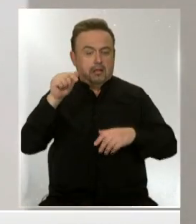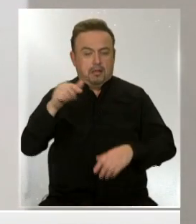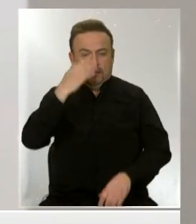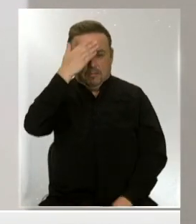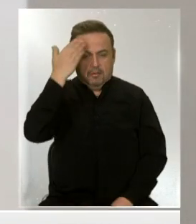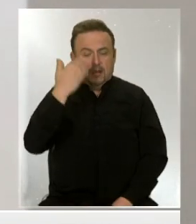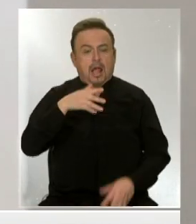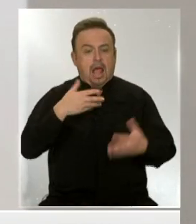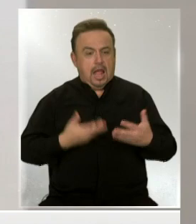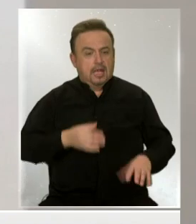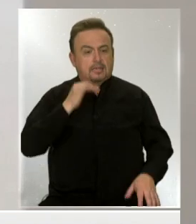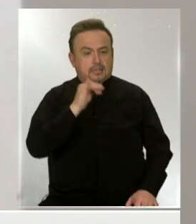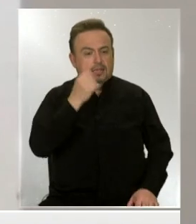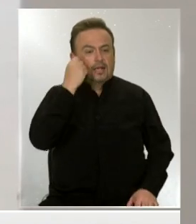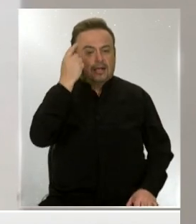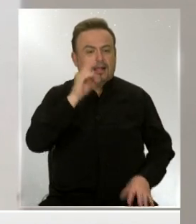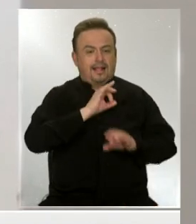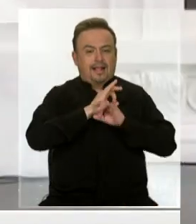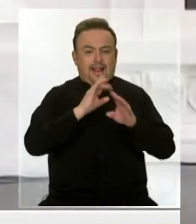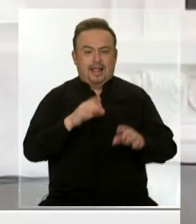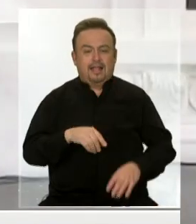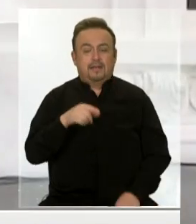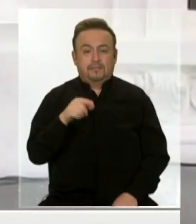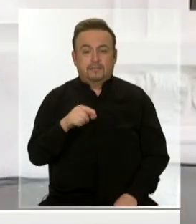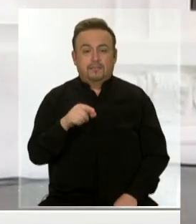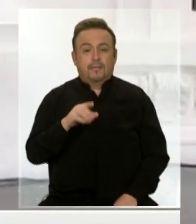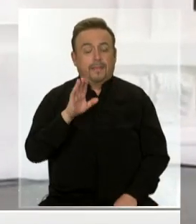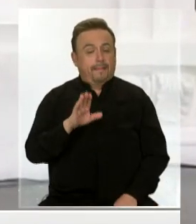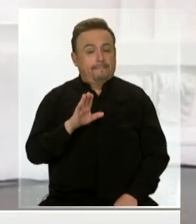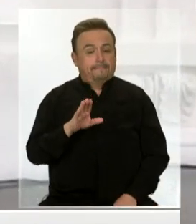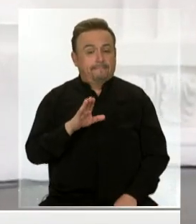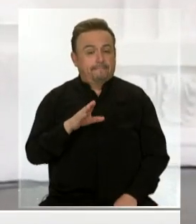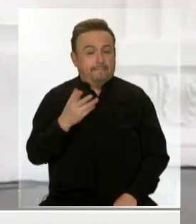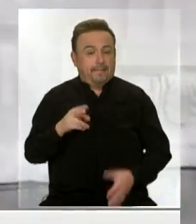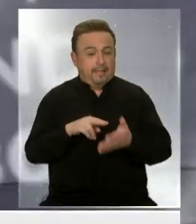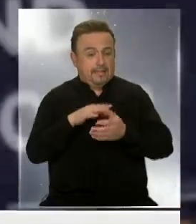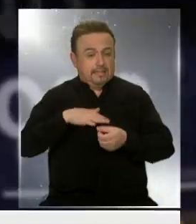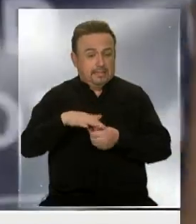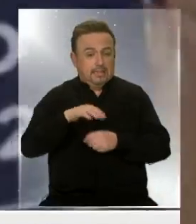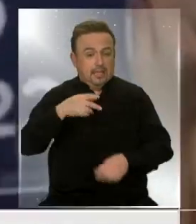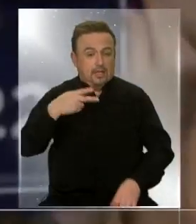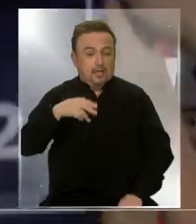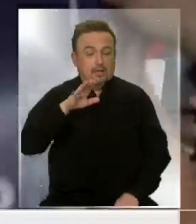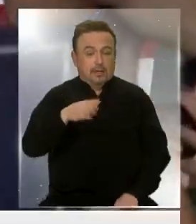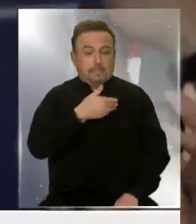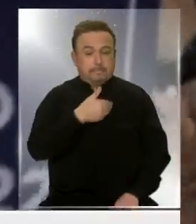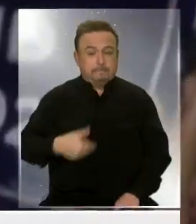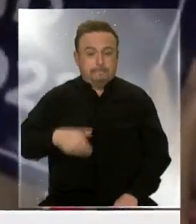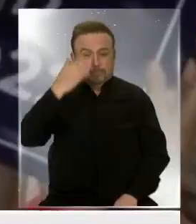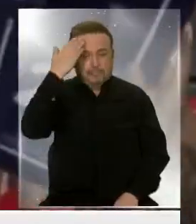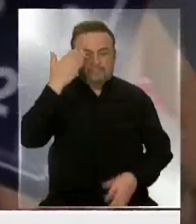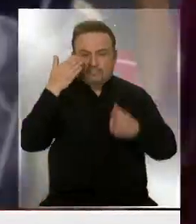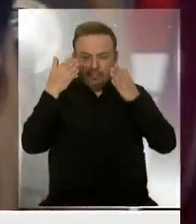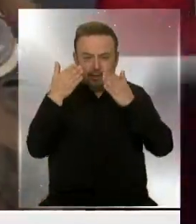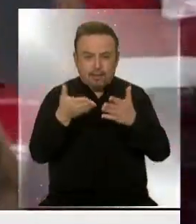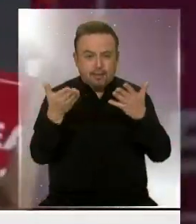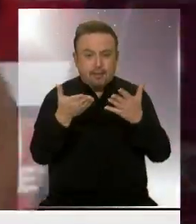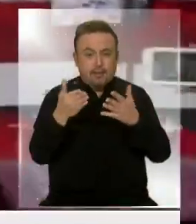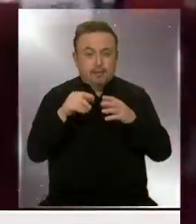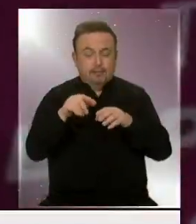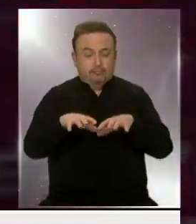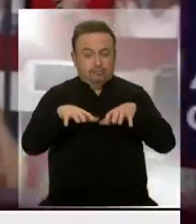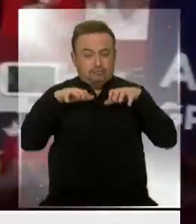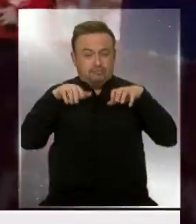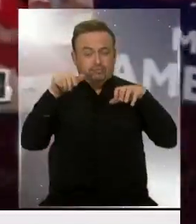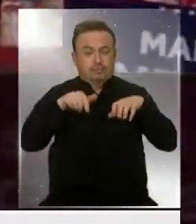Trump porque ahora sí podía escuchar claramente. Bueno, más allá de este impasse, la noticia del presidente estuvo centrada en el acto de campaña que